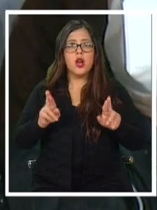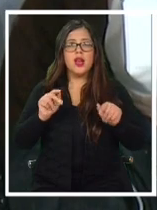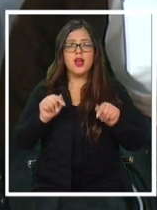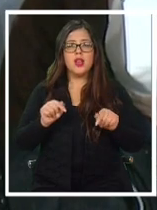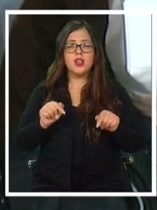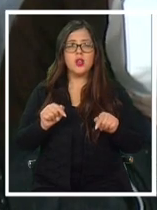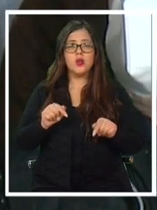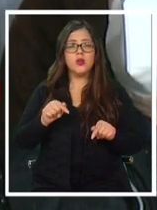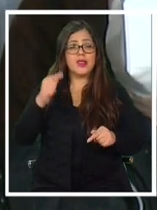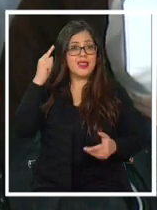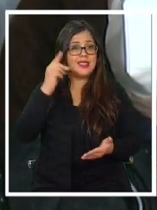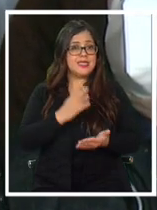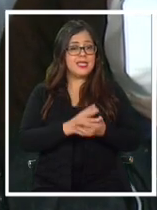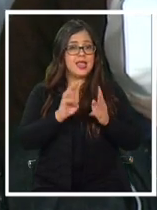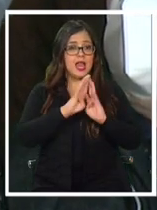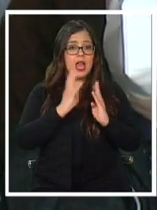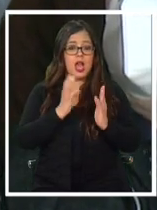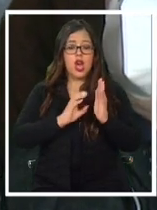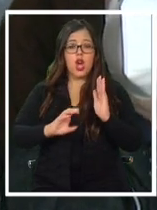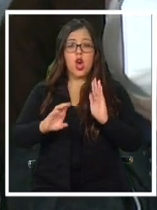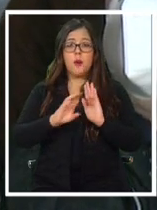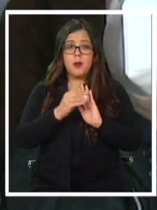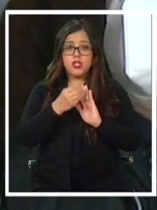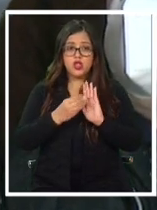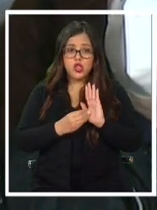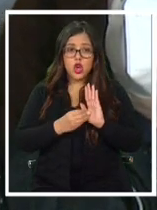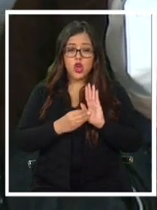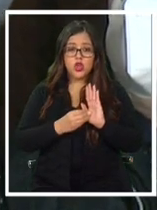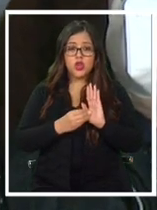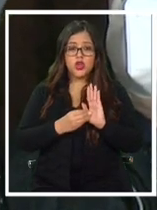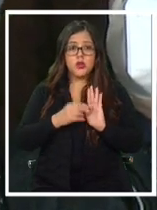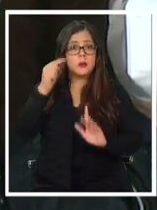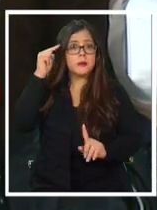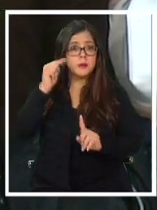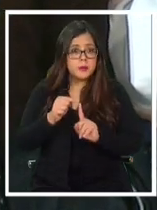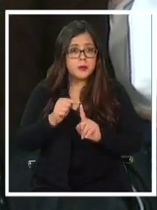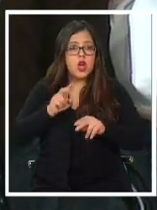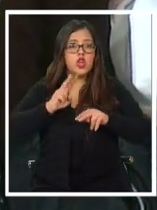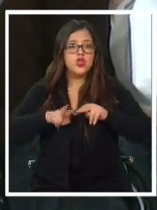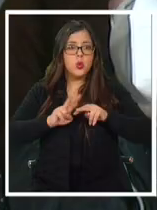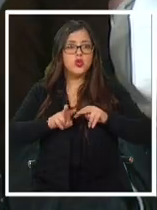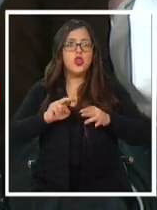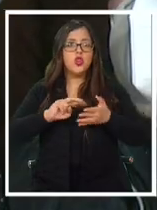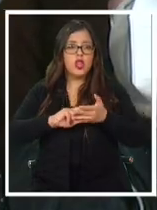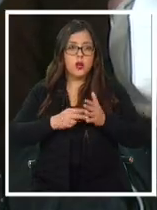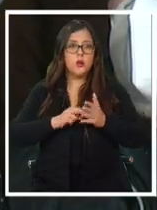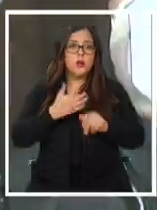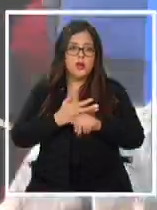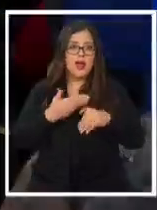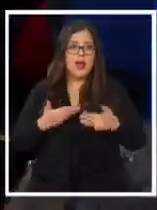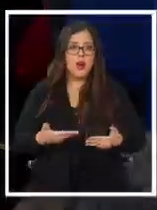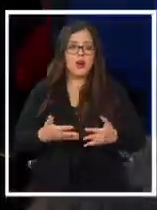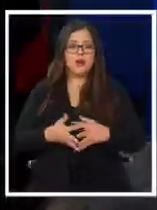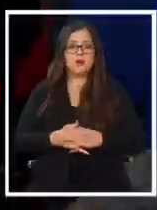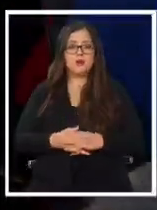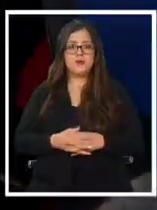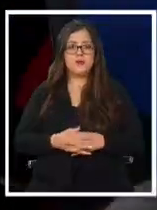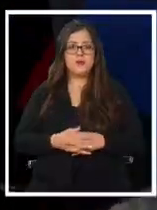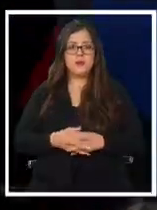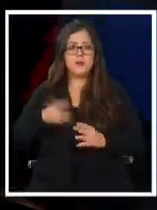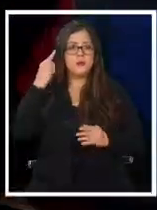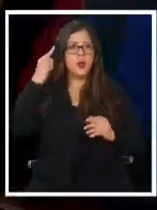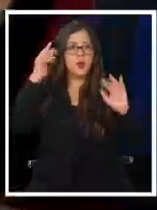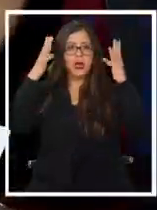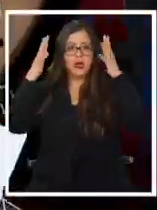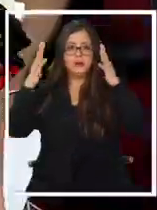ha decidido la convención va, yo creo, justamente en la dirección de la solución del conflicto de lo que tenemos que abordar.